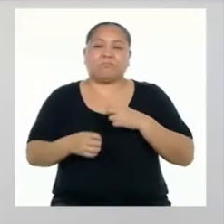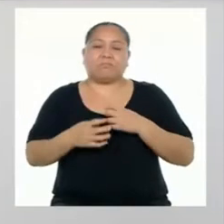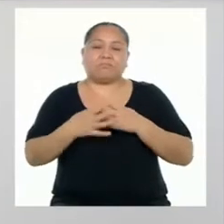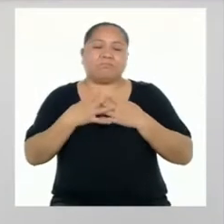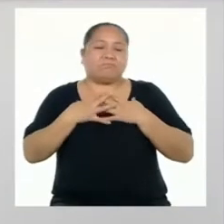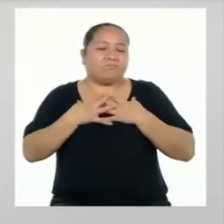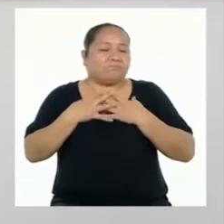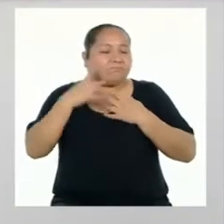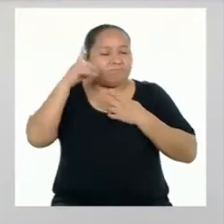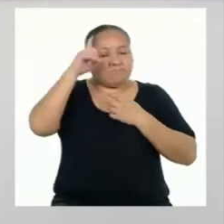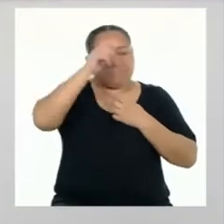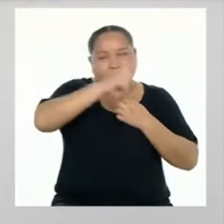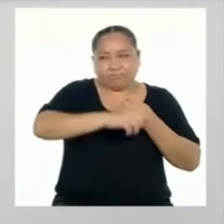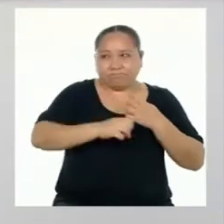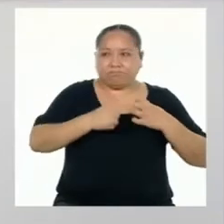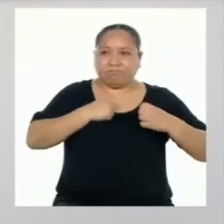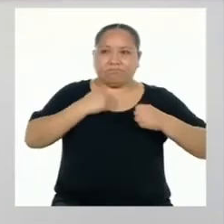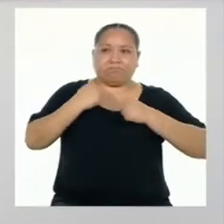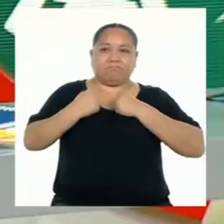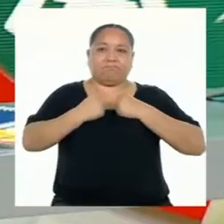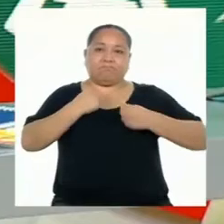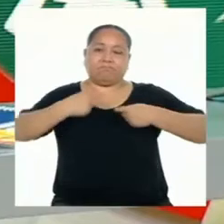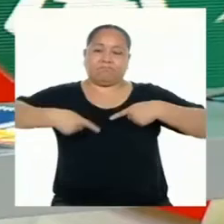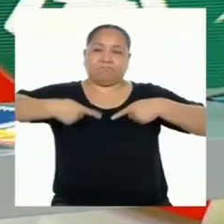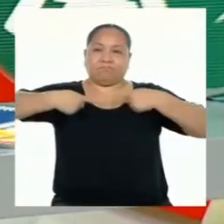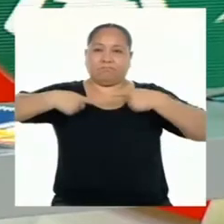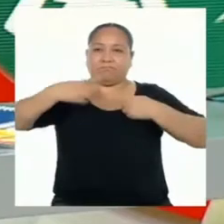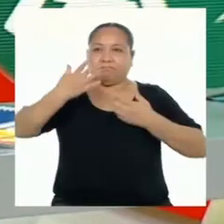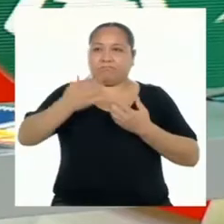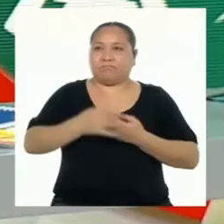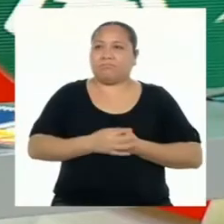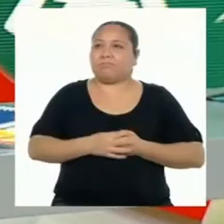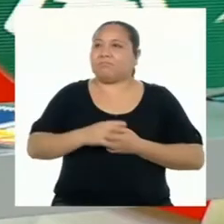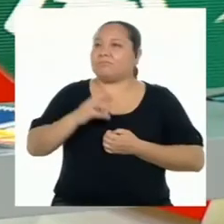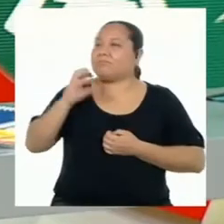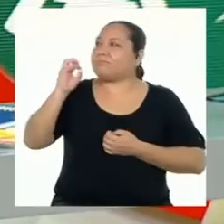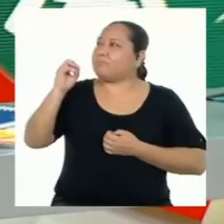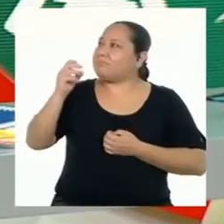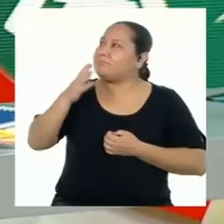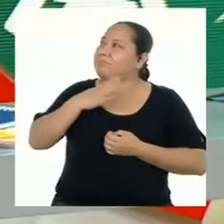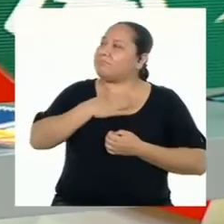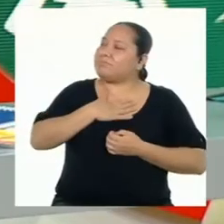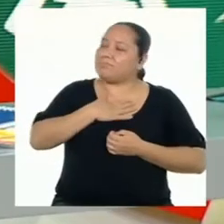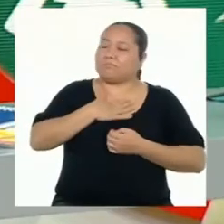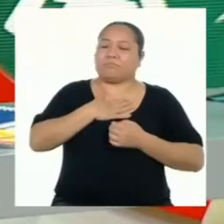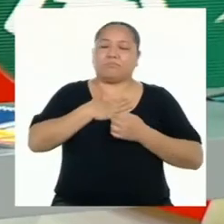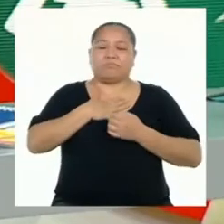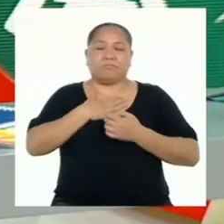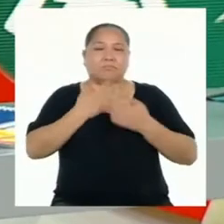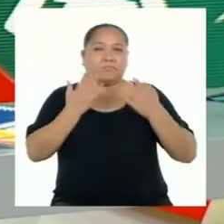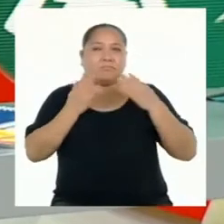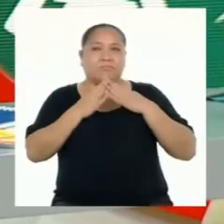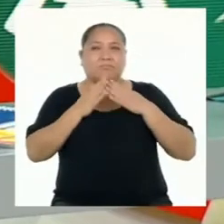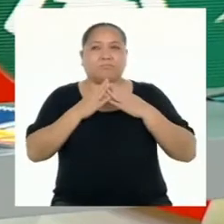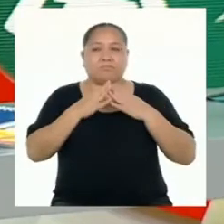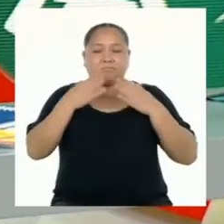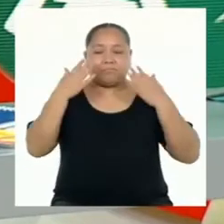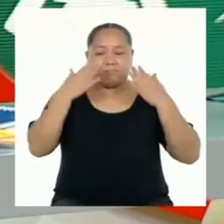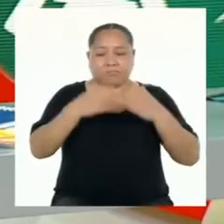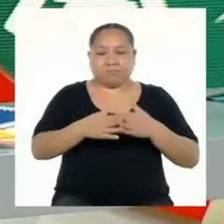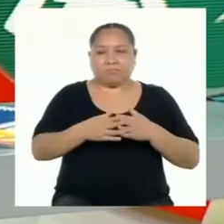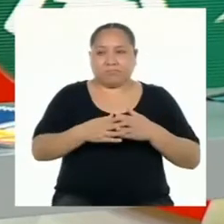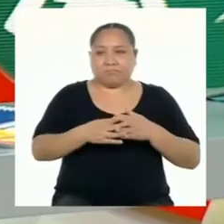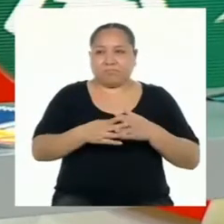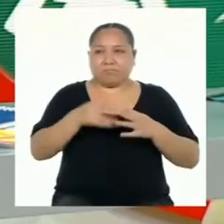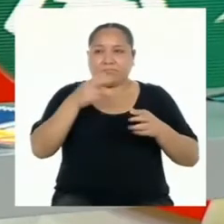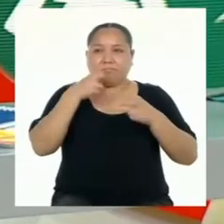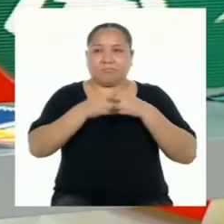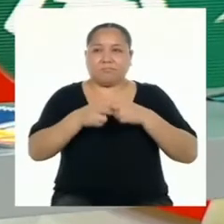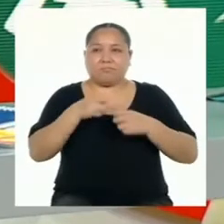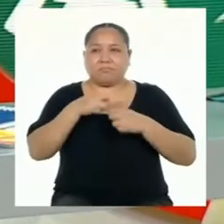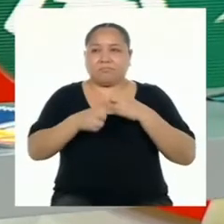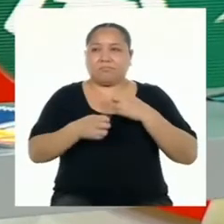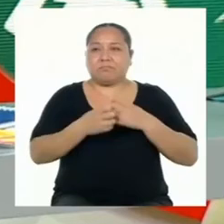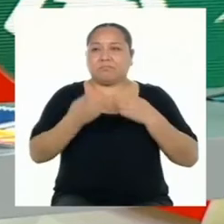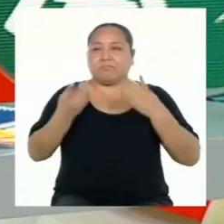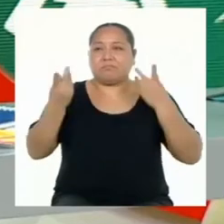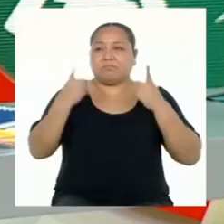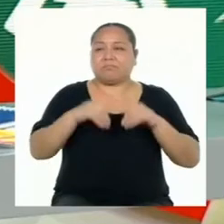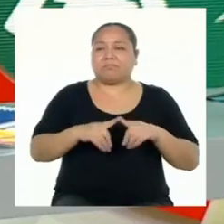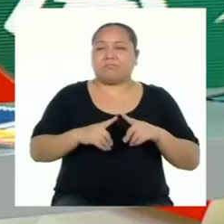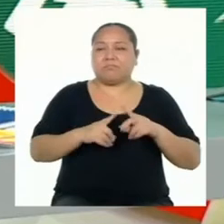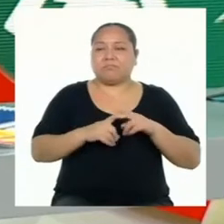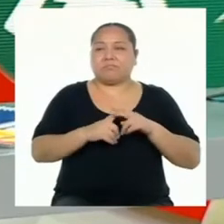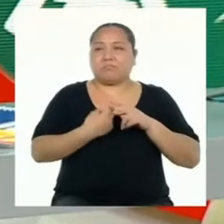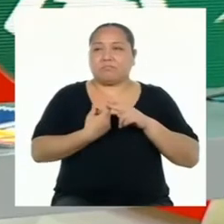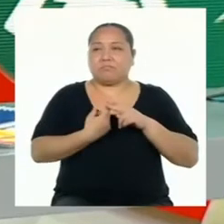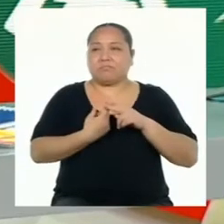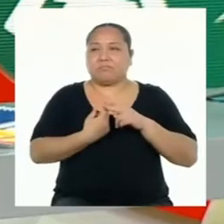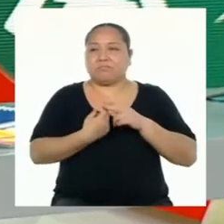tensas o conflictivas que ocurrieron. En mi caso particular, creo que las situaciones tensas empezaron cuando se declaró